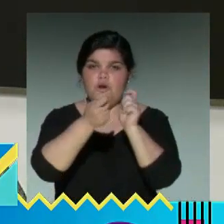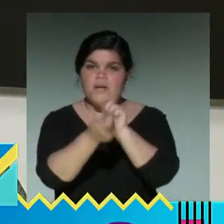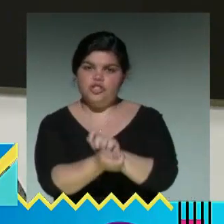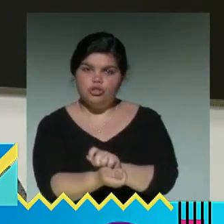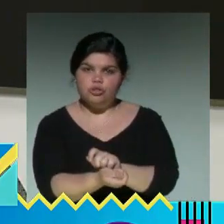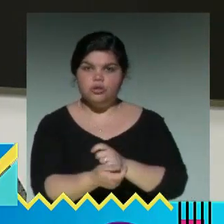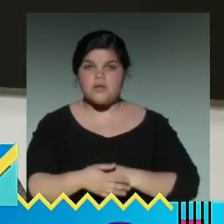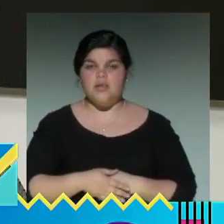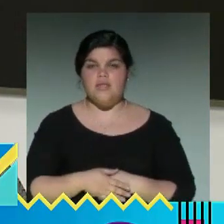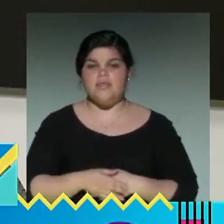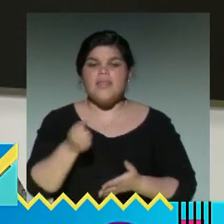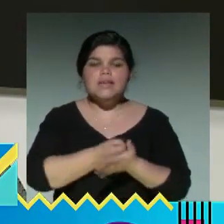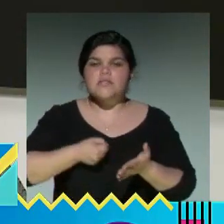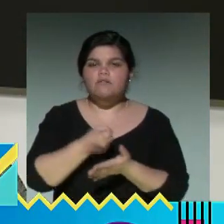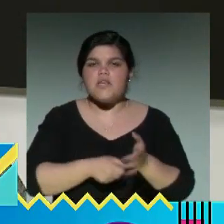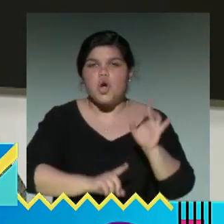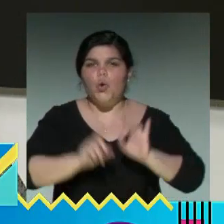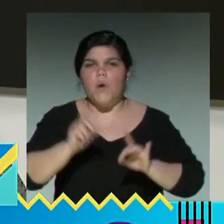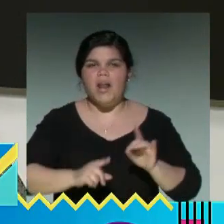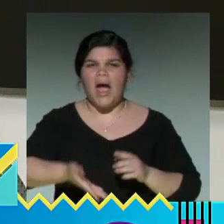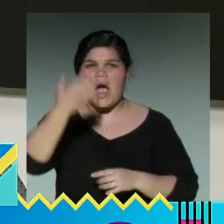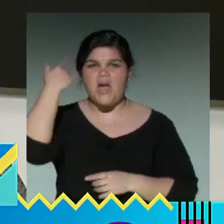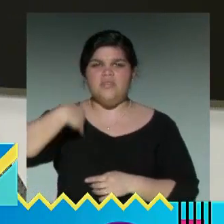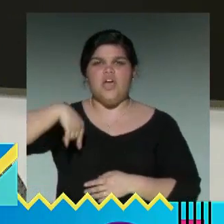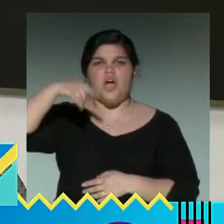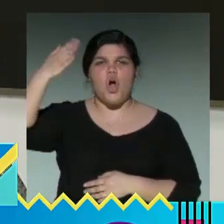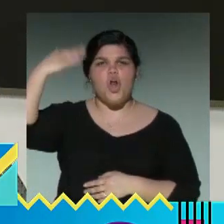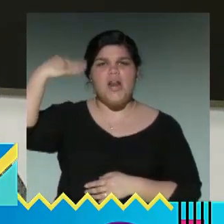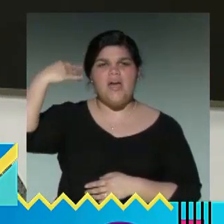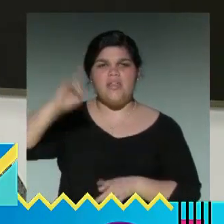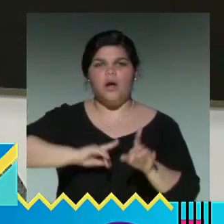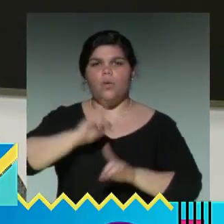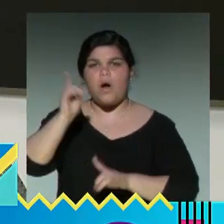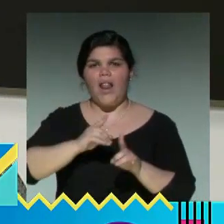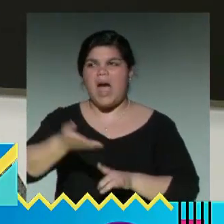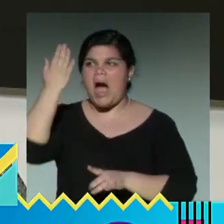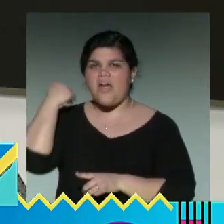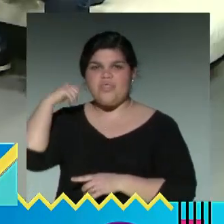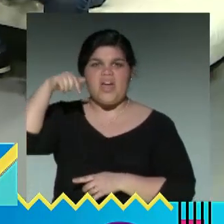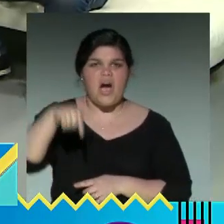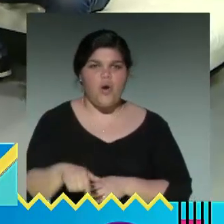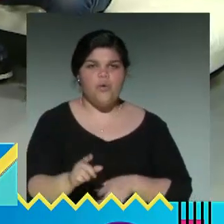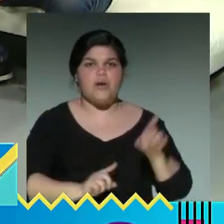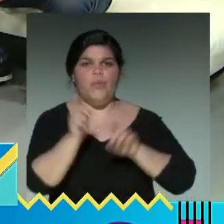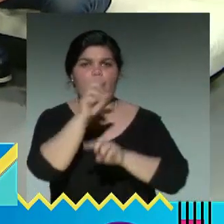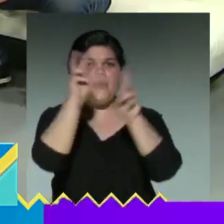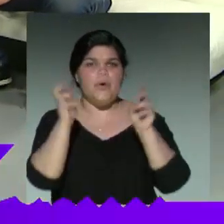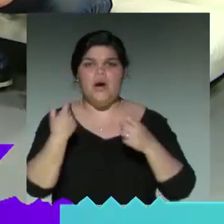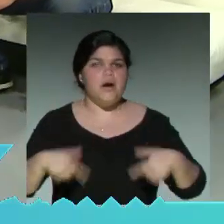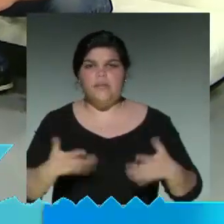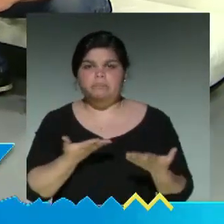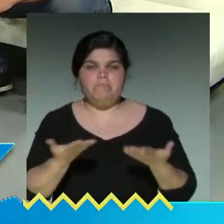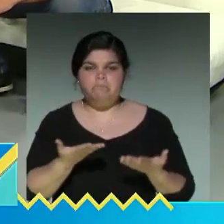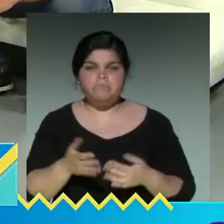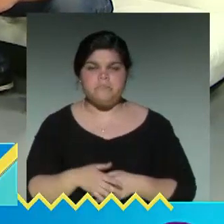si recuerdan de algunas jornadas anteriores, cuáles han sido y cuáles son los de ahora, ¿no? Esos desafíos o esas temáticas puntuales.